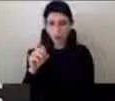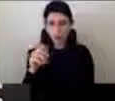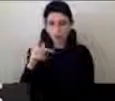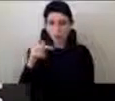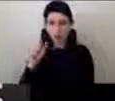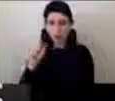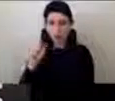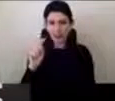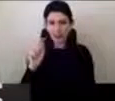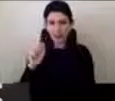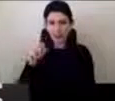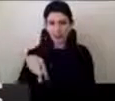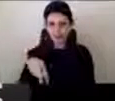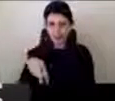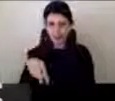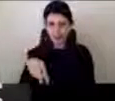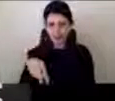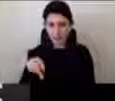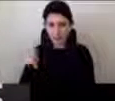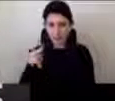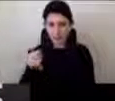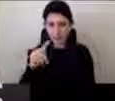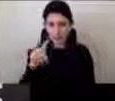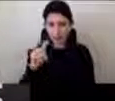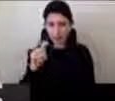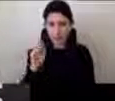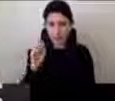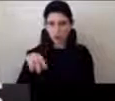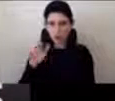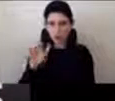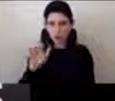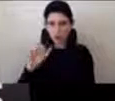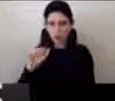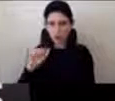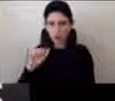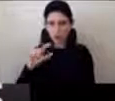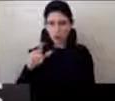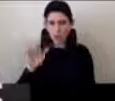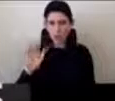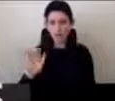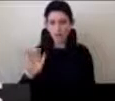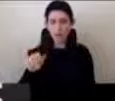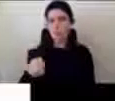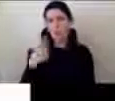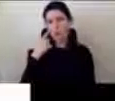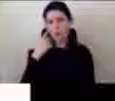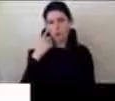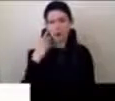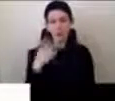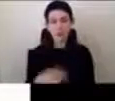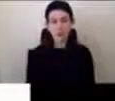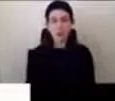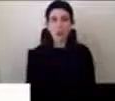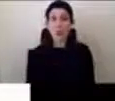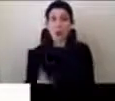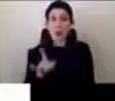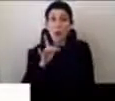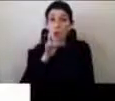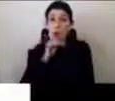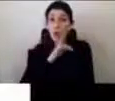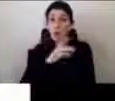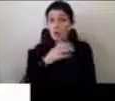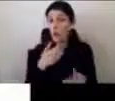también es un juego muy famoso y mucho más conocido. Y la última recomendación es